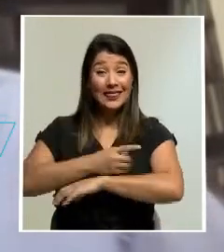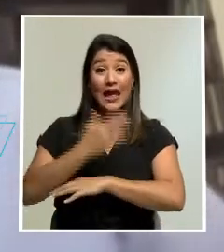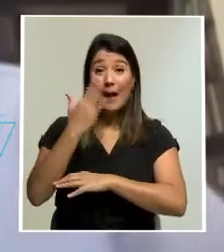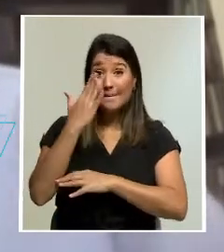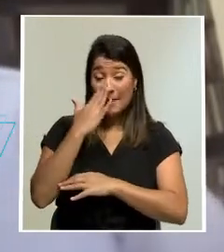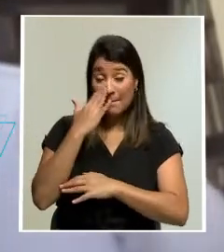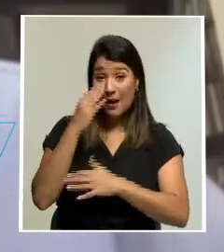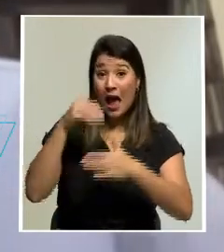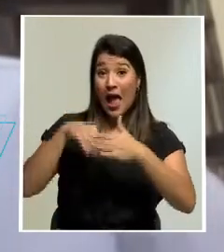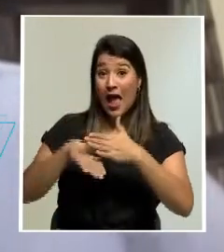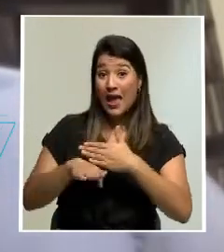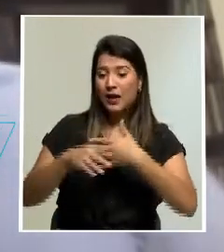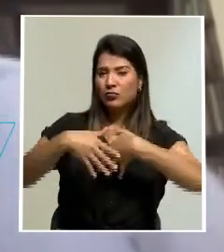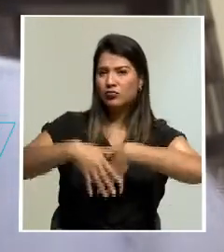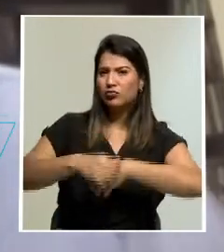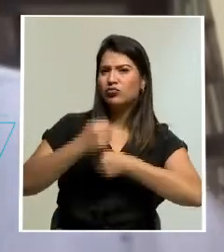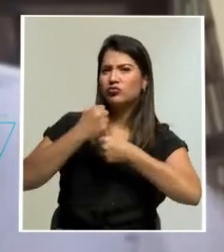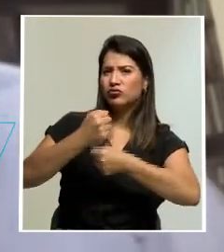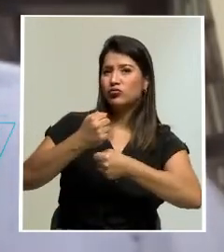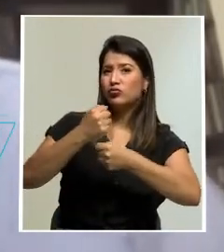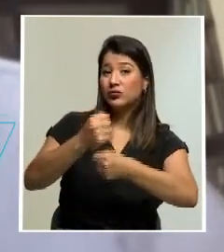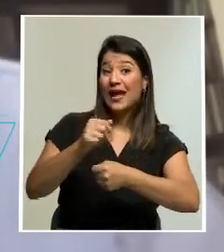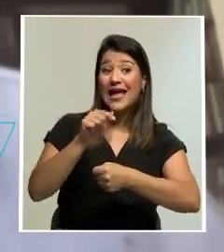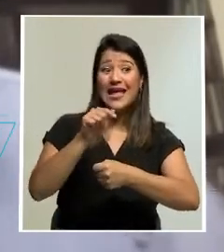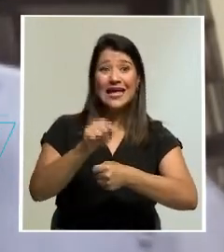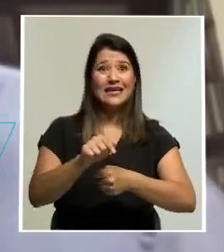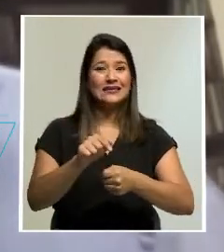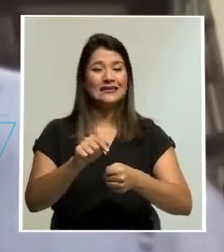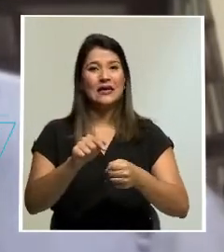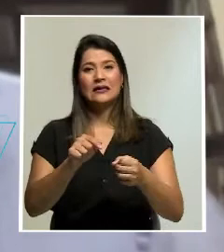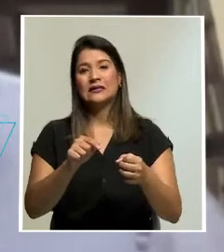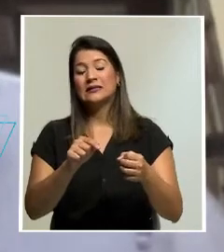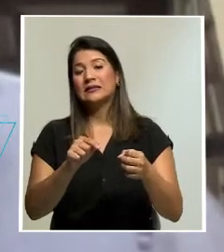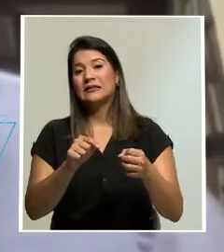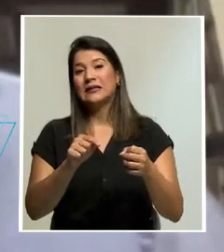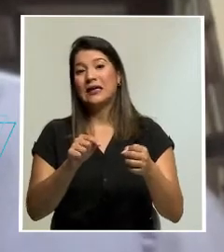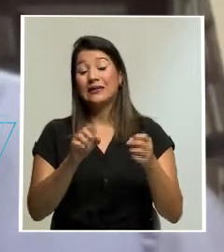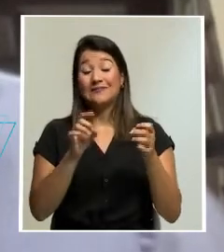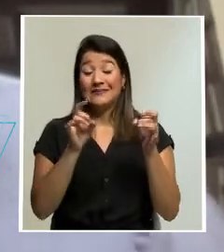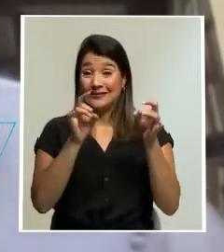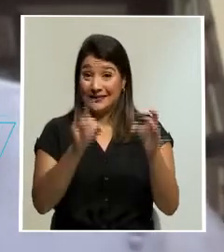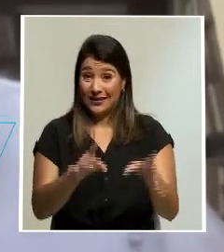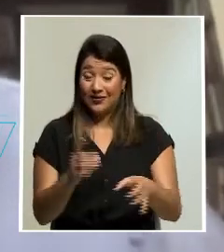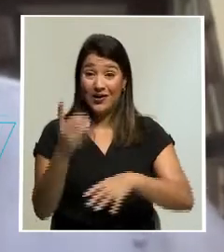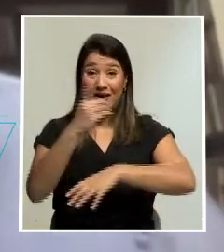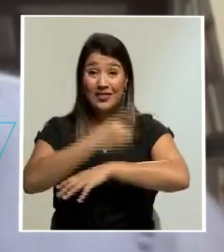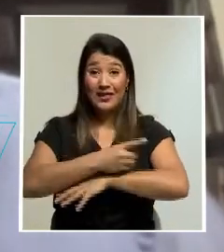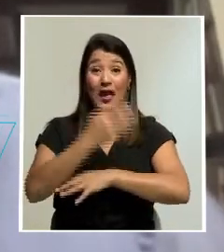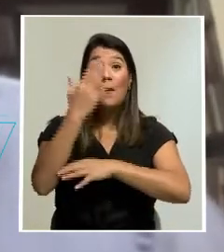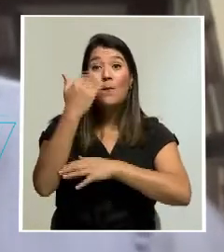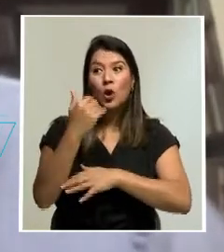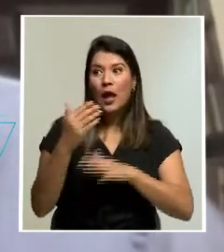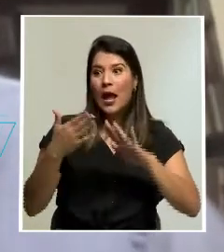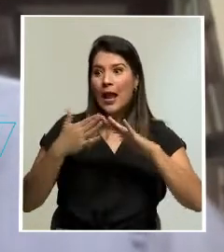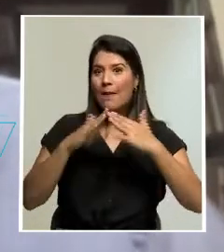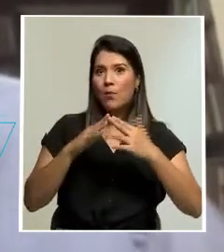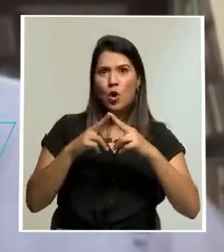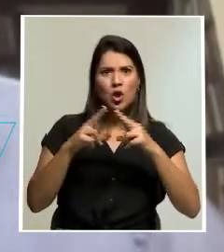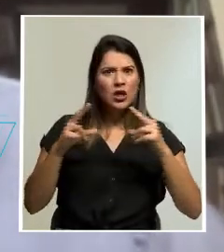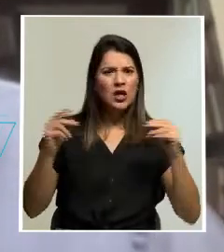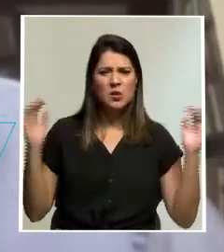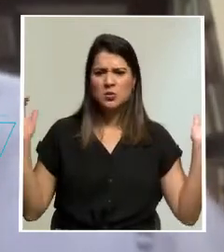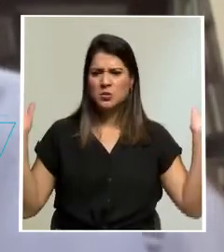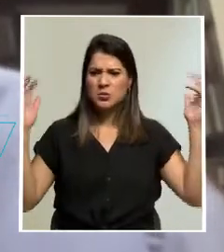una marcha que terminó siendo la madre de todas las marchas, en el que el pueblo de Nicaragua salió a las calles